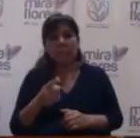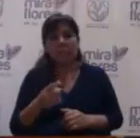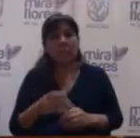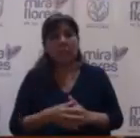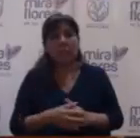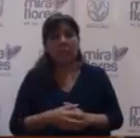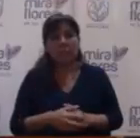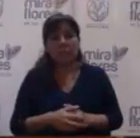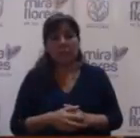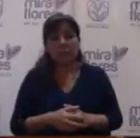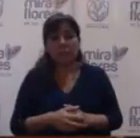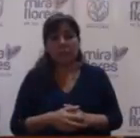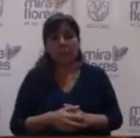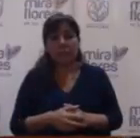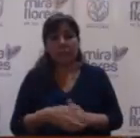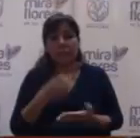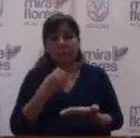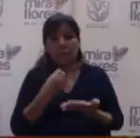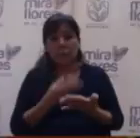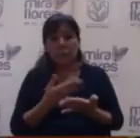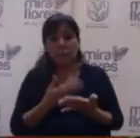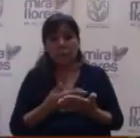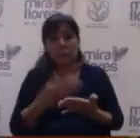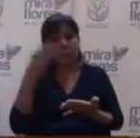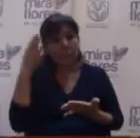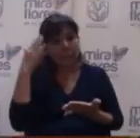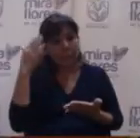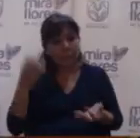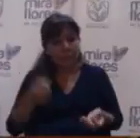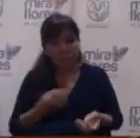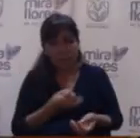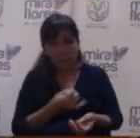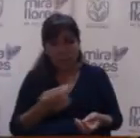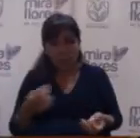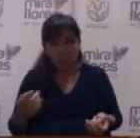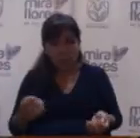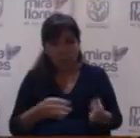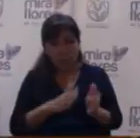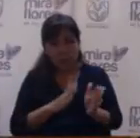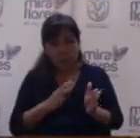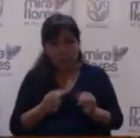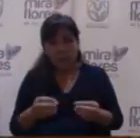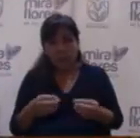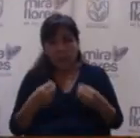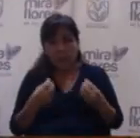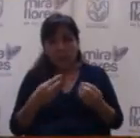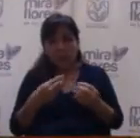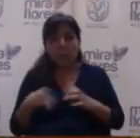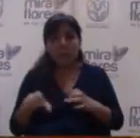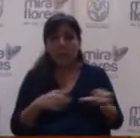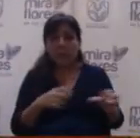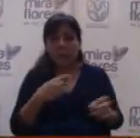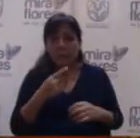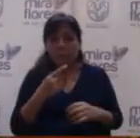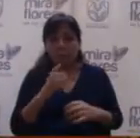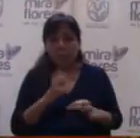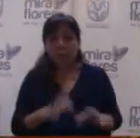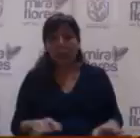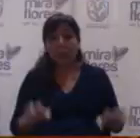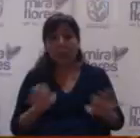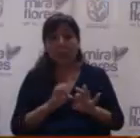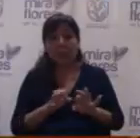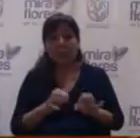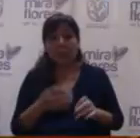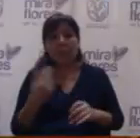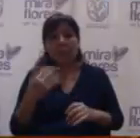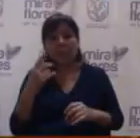vecinos merecen por lo menos saber algunos pequeños detalles que se van a llevar en este plan, que es sumamente importante, porque ya